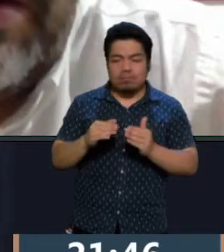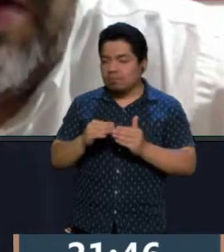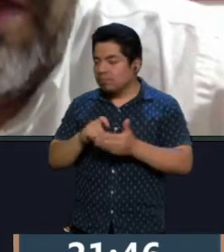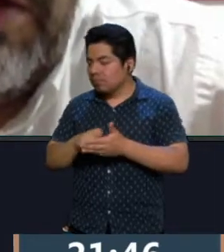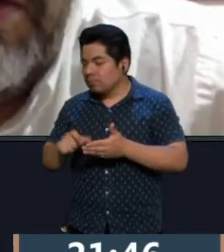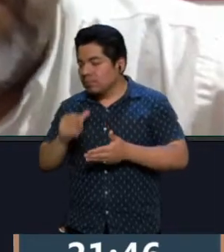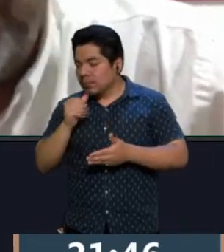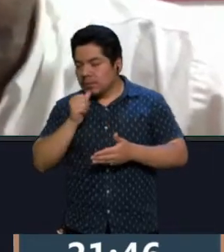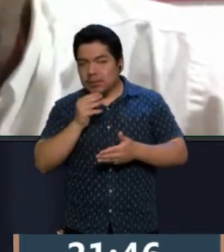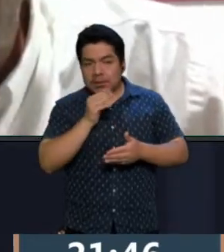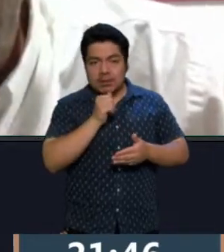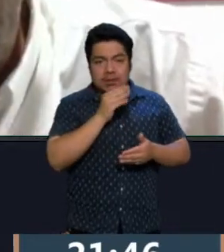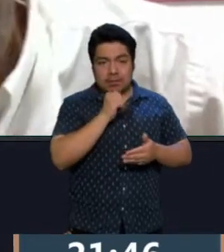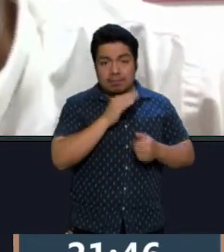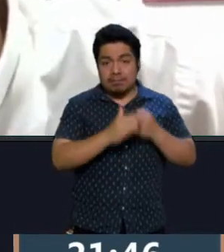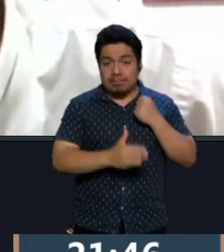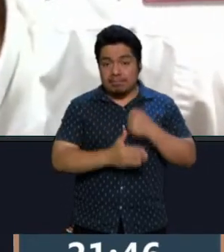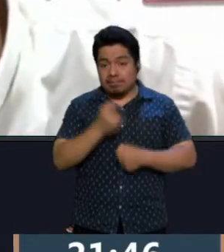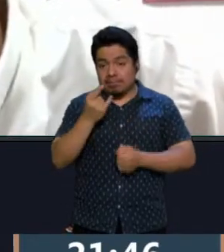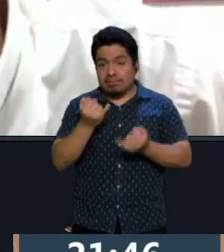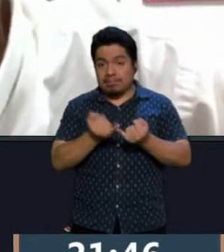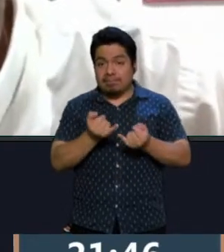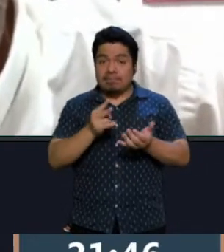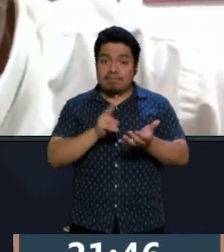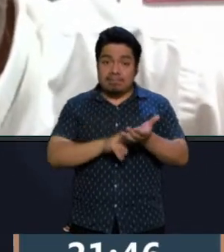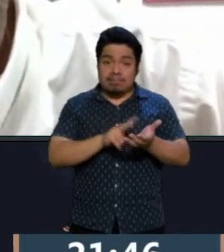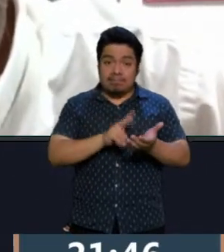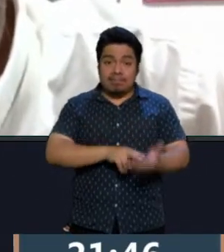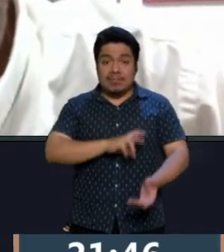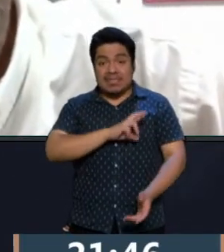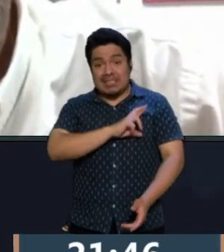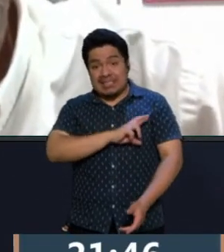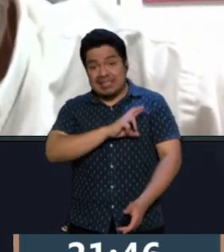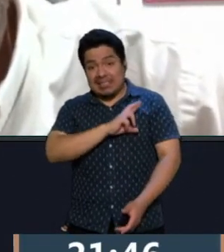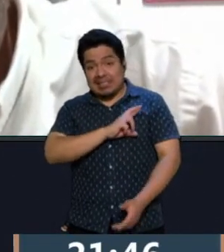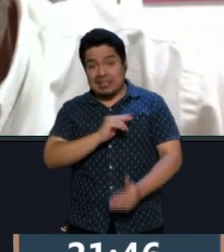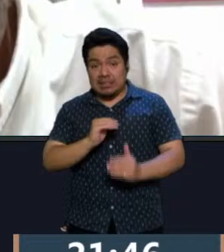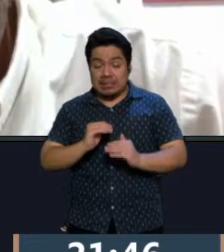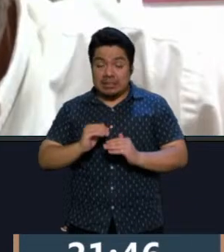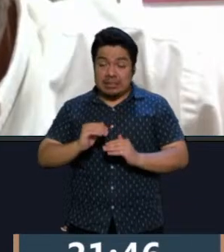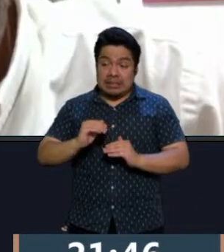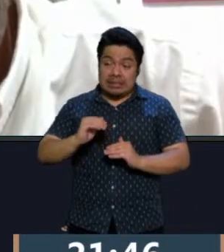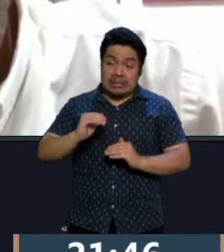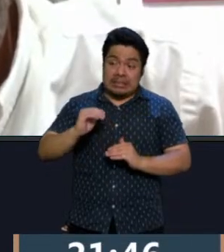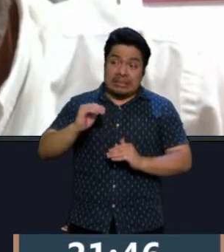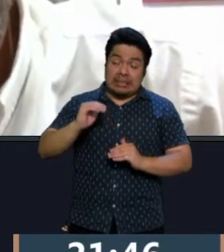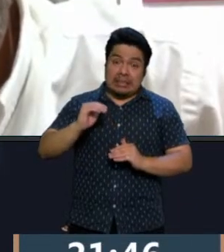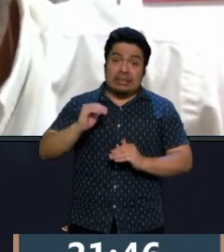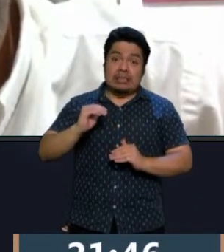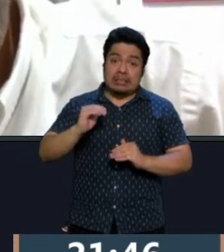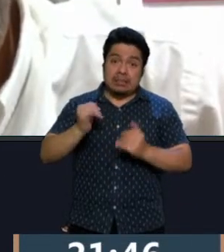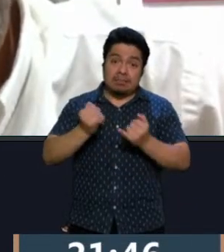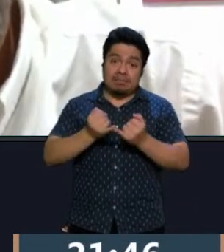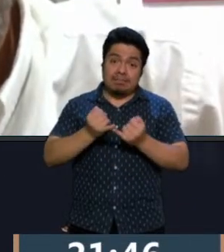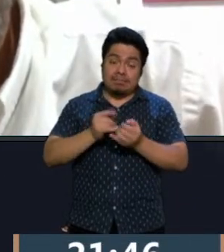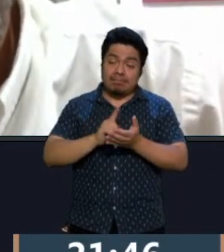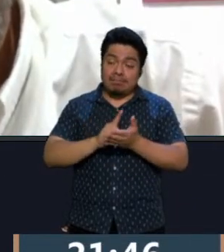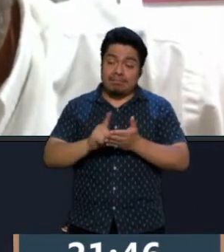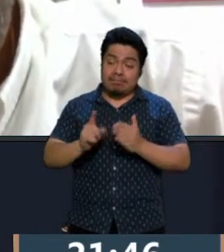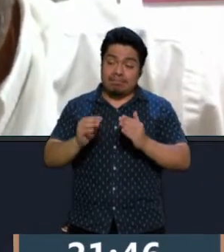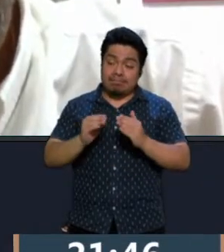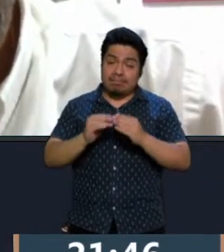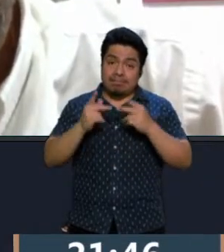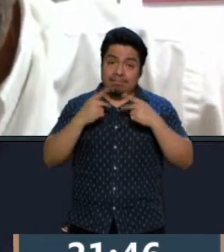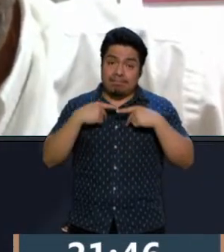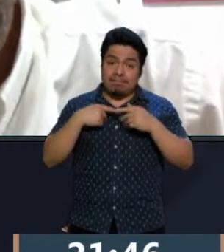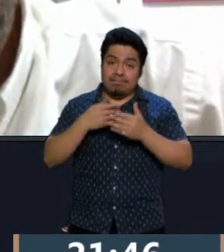y también tomando en cuenta que esto aumenta incluso el valor de las rentas en la Ciudad de México. Sin duda, y se vulnera también el derecho del acceso a la vivienda de las y